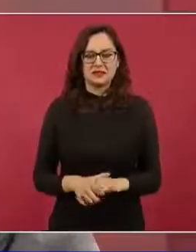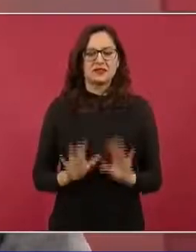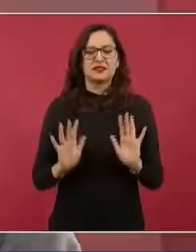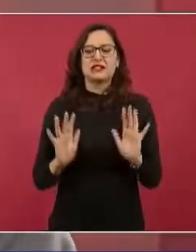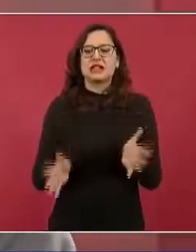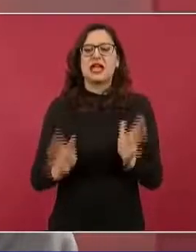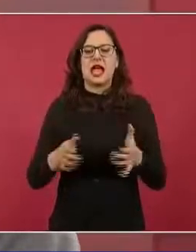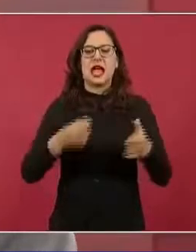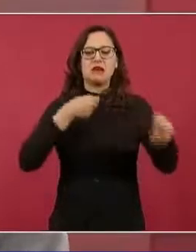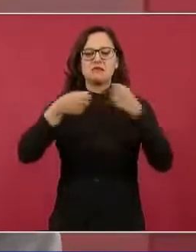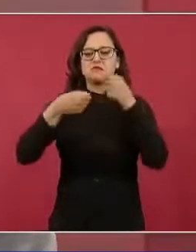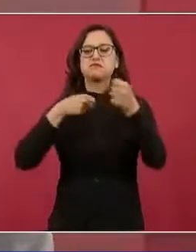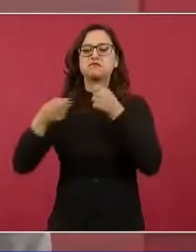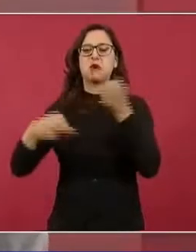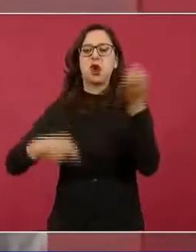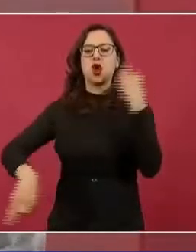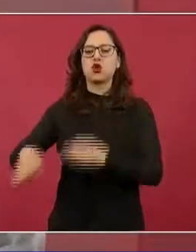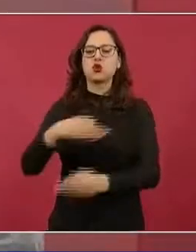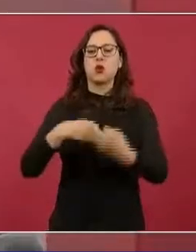maiciados a todos,